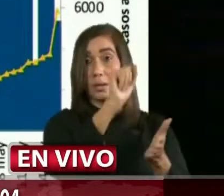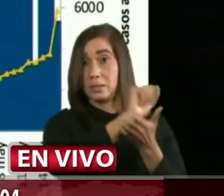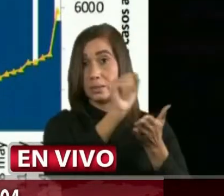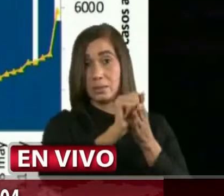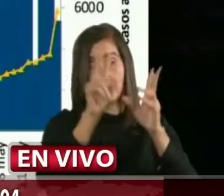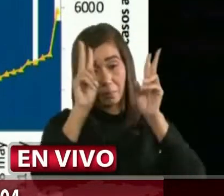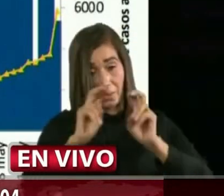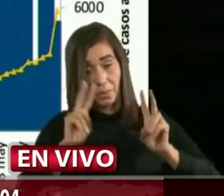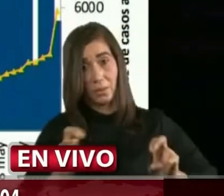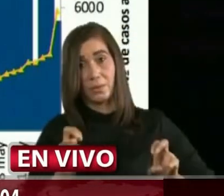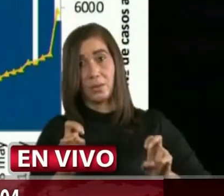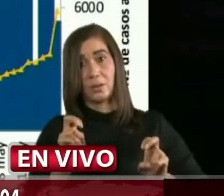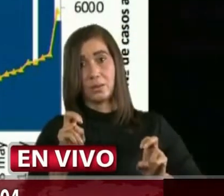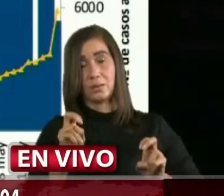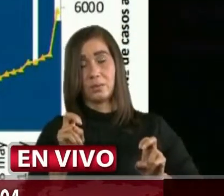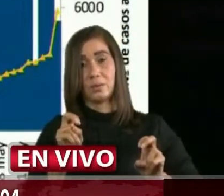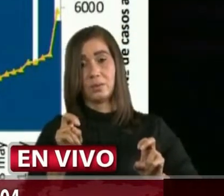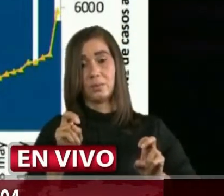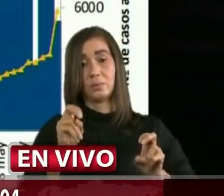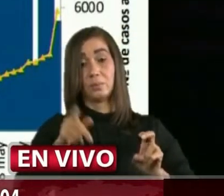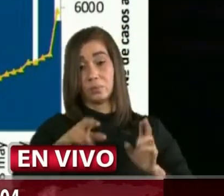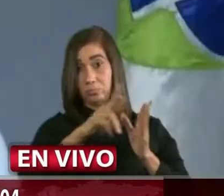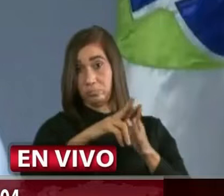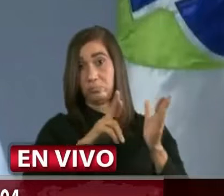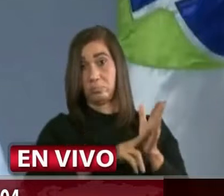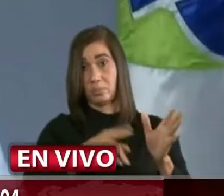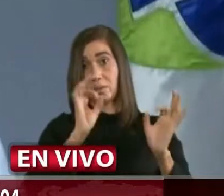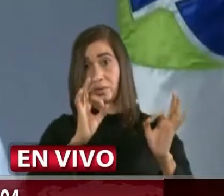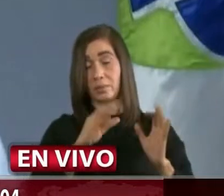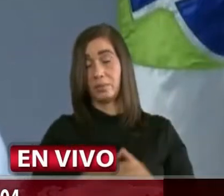informaciones requeridas por las normativas.